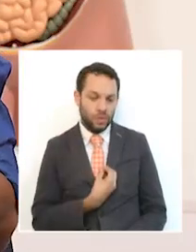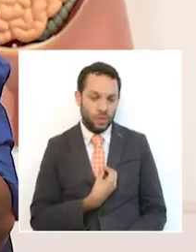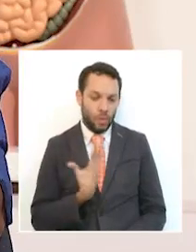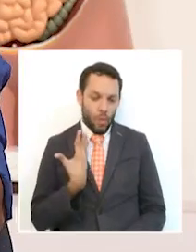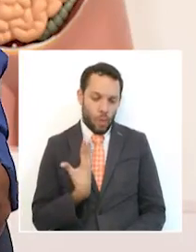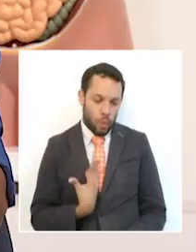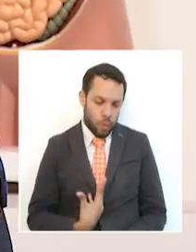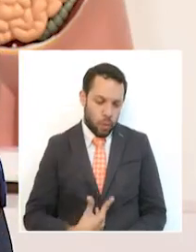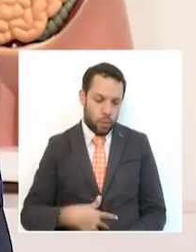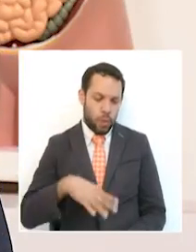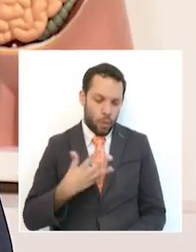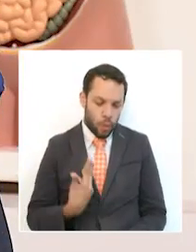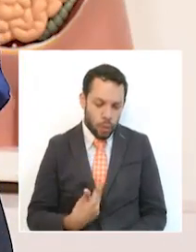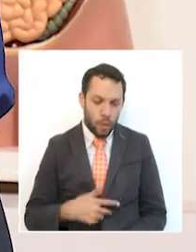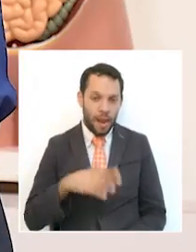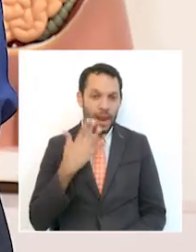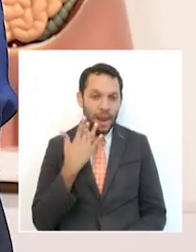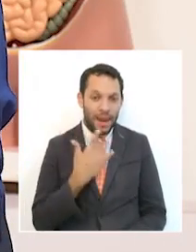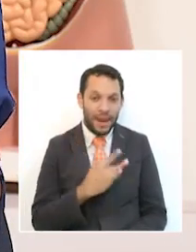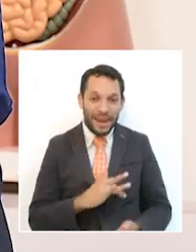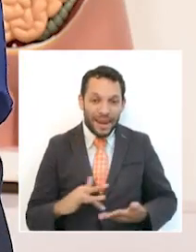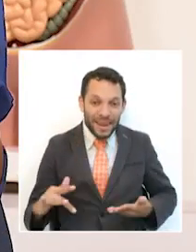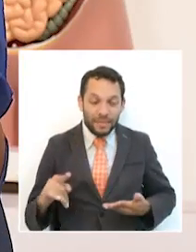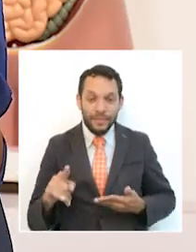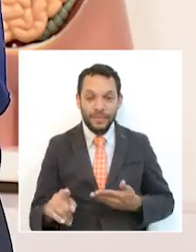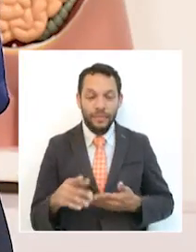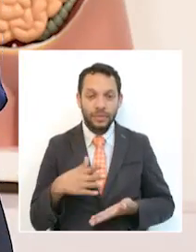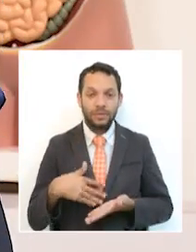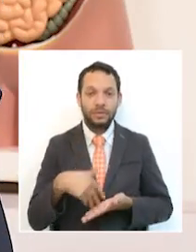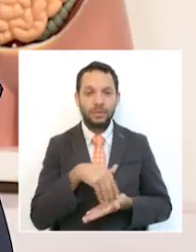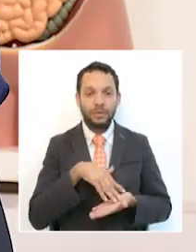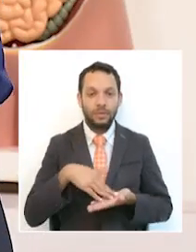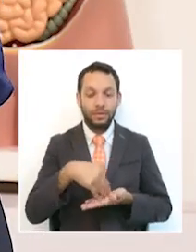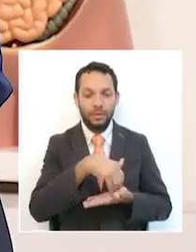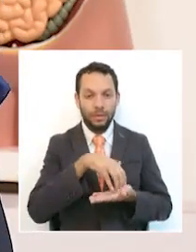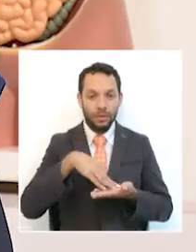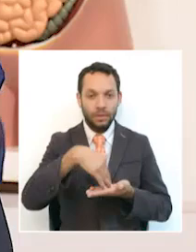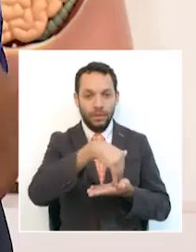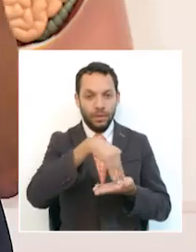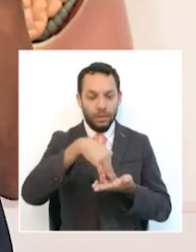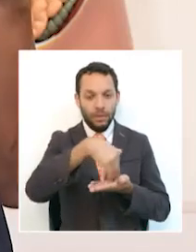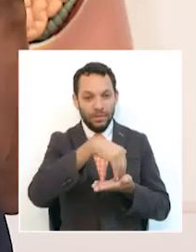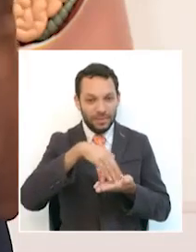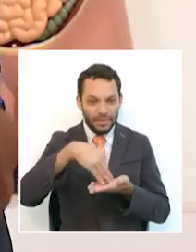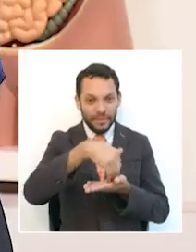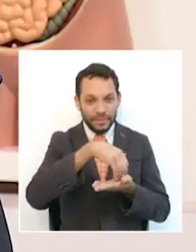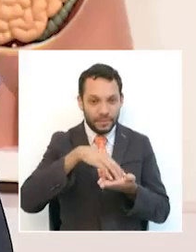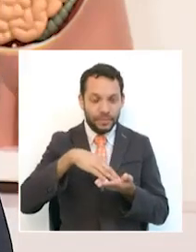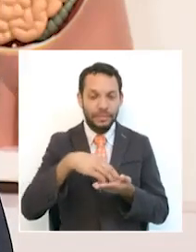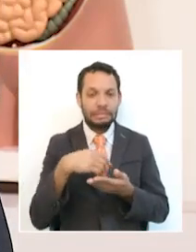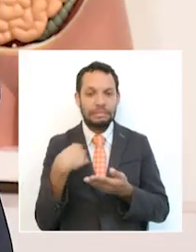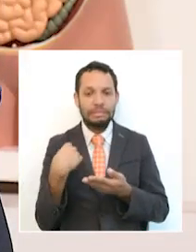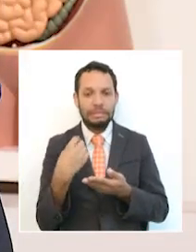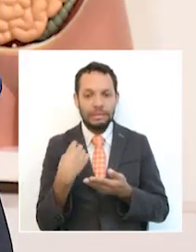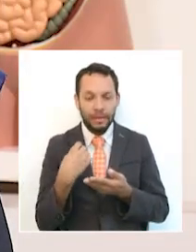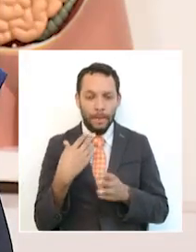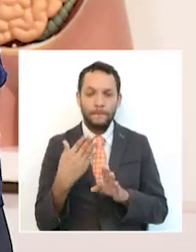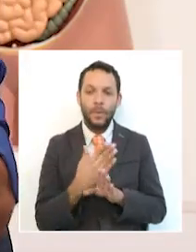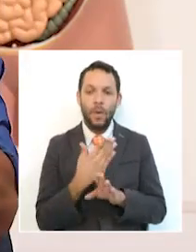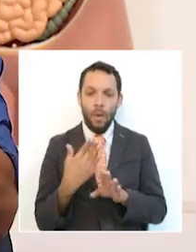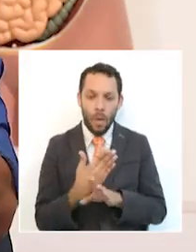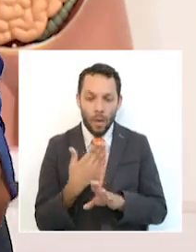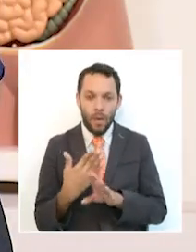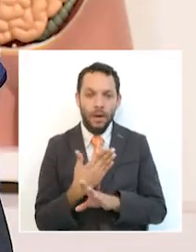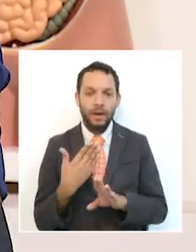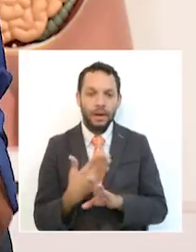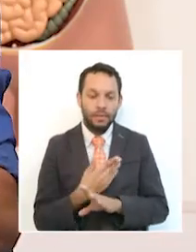si ve los que están muy débiles que tienen fatiga crónica y por eso están tan ensimismados y de una pulga arman un elefante que son muy susceptibles a la